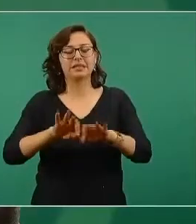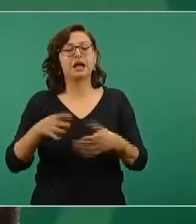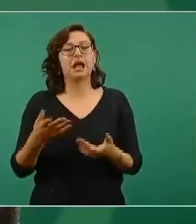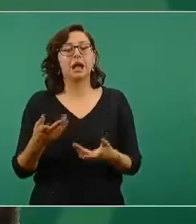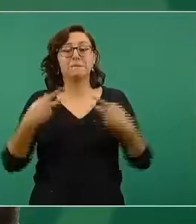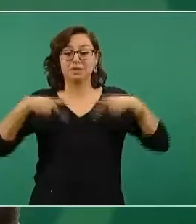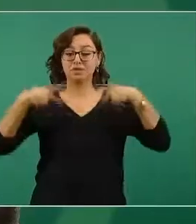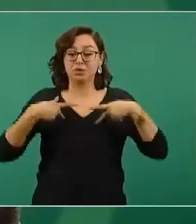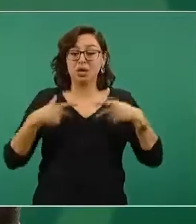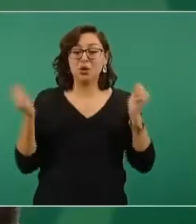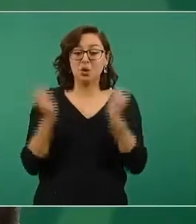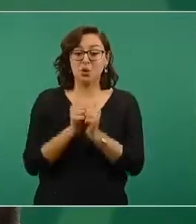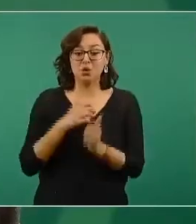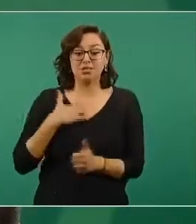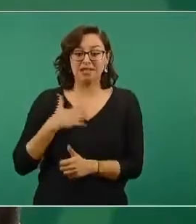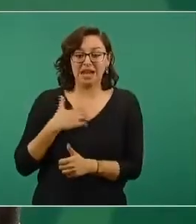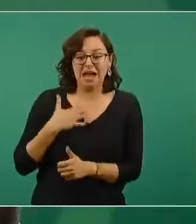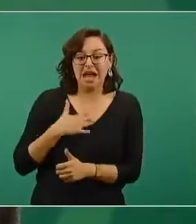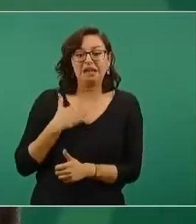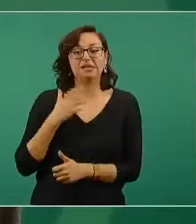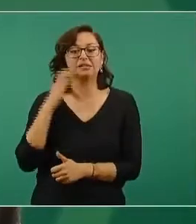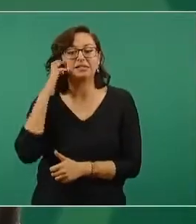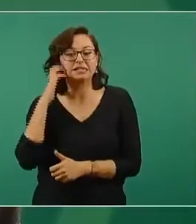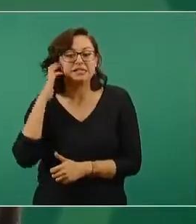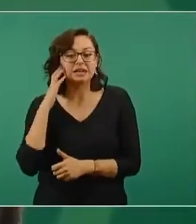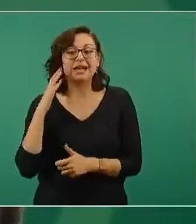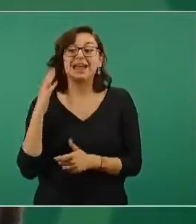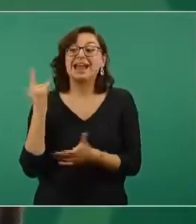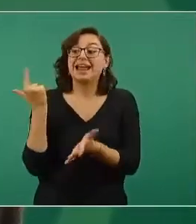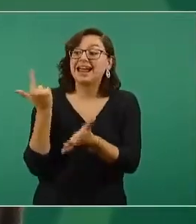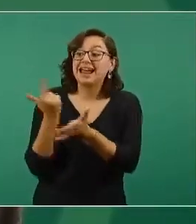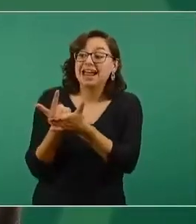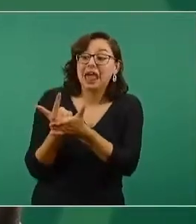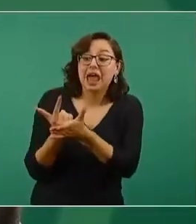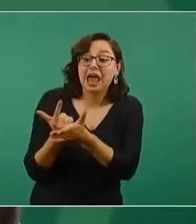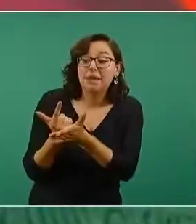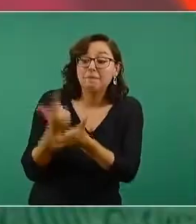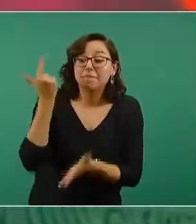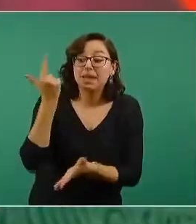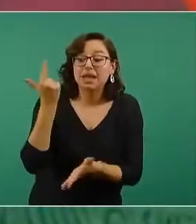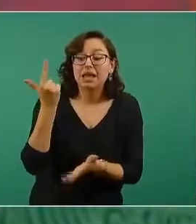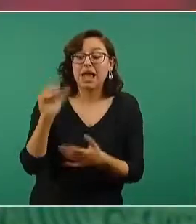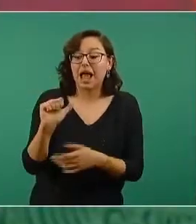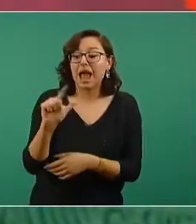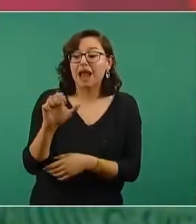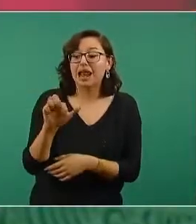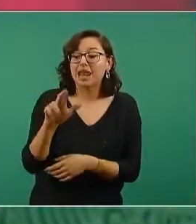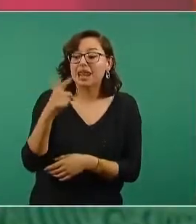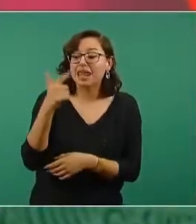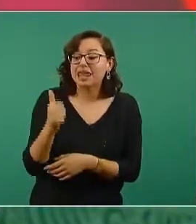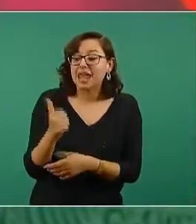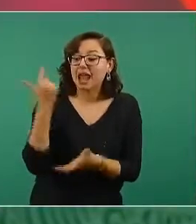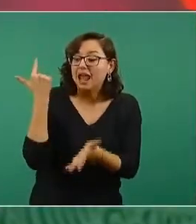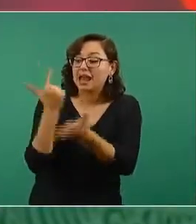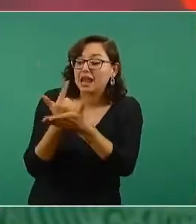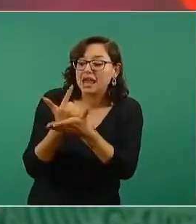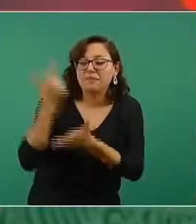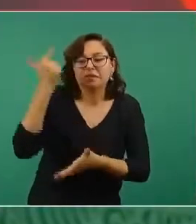confusión. La contraindicación es alergias o eventos graves de alergia, ¿no? Entonces, y esa es la